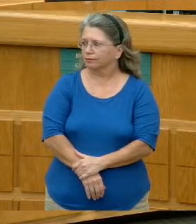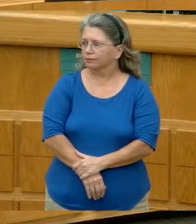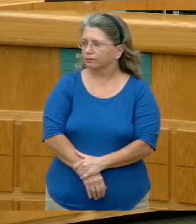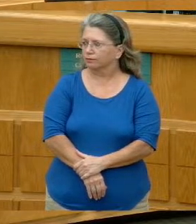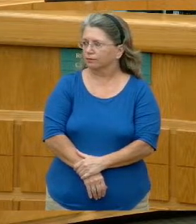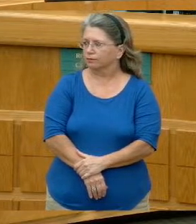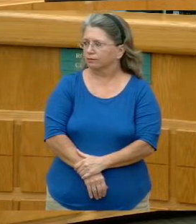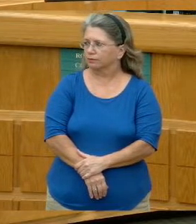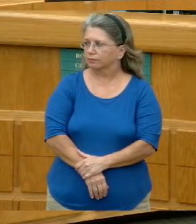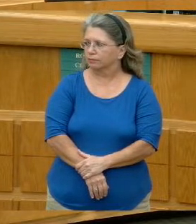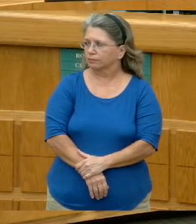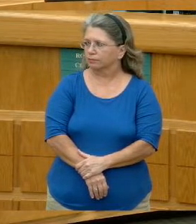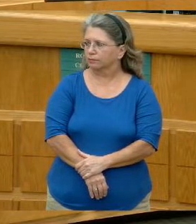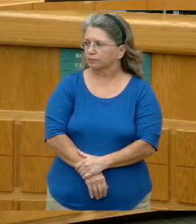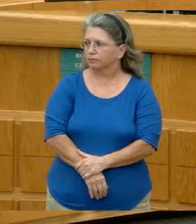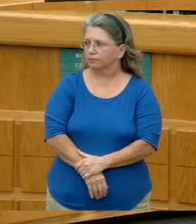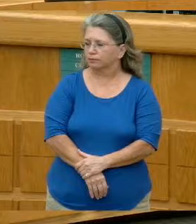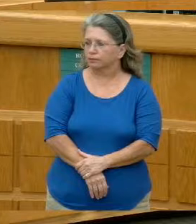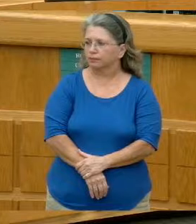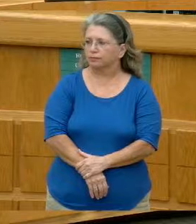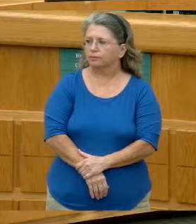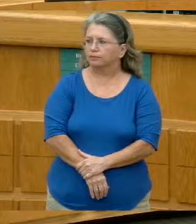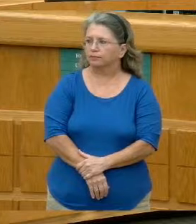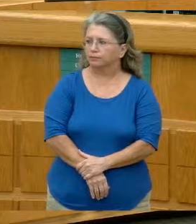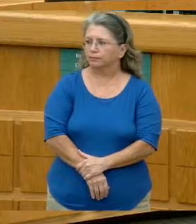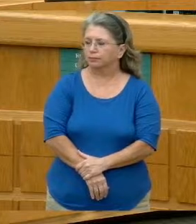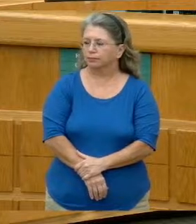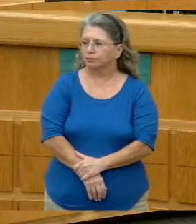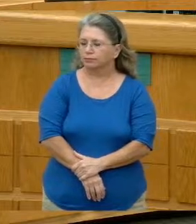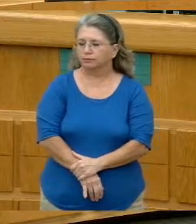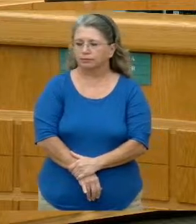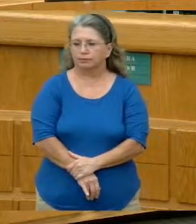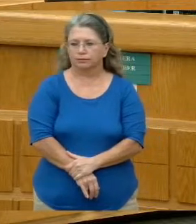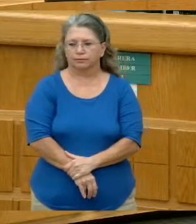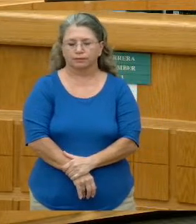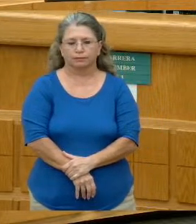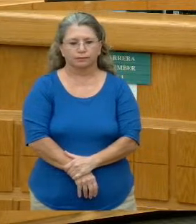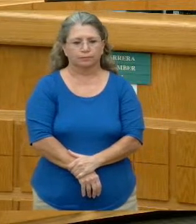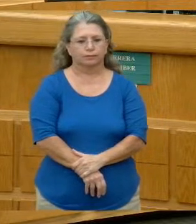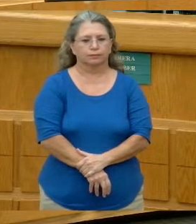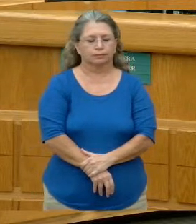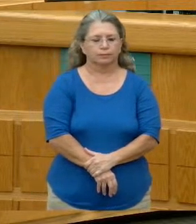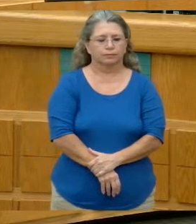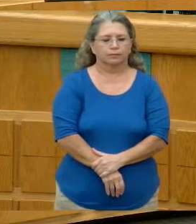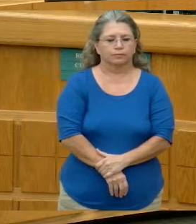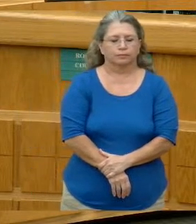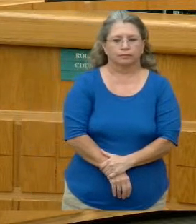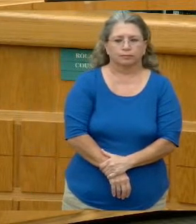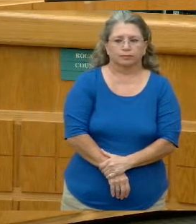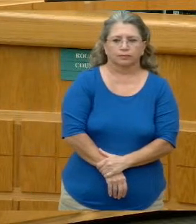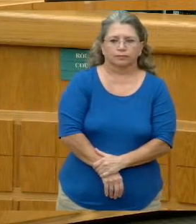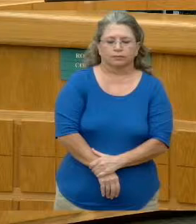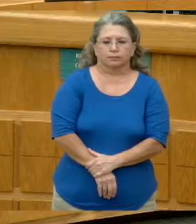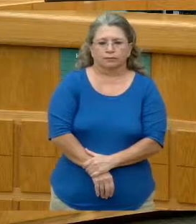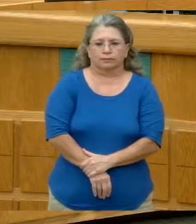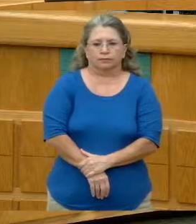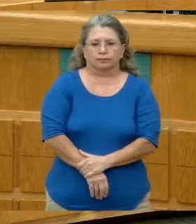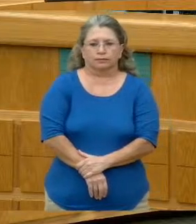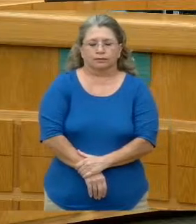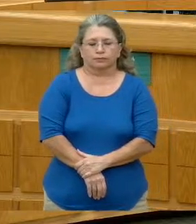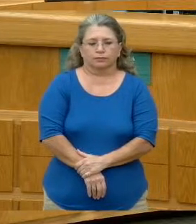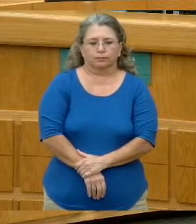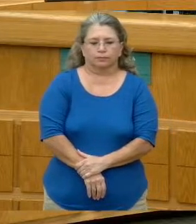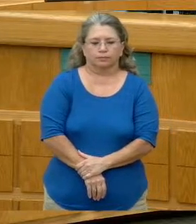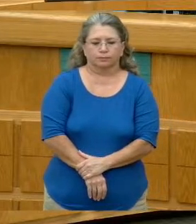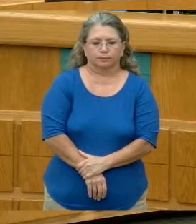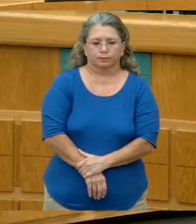toda nuestra información. Asimismo, en cuanto a las pruebas, vamos a utilizar otro tipo de análisis de pruebas para así facilitar el tiempo de